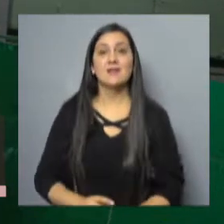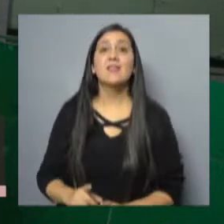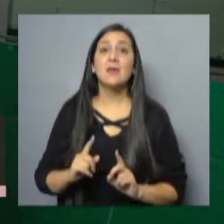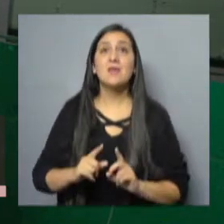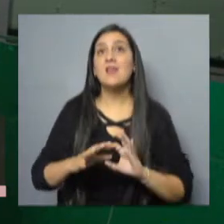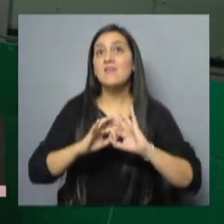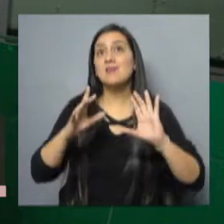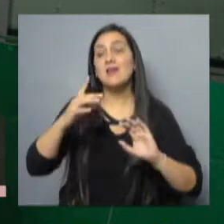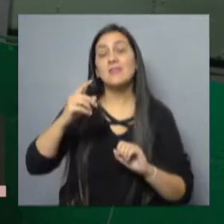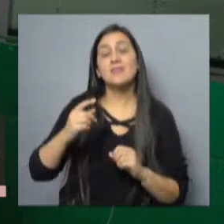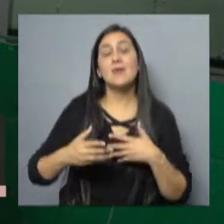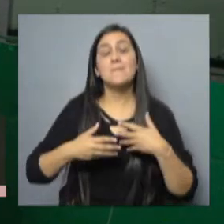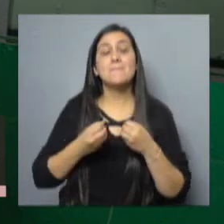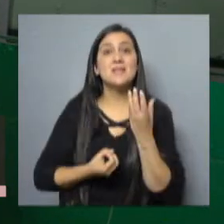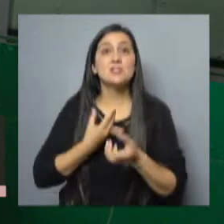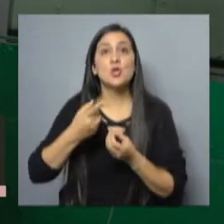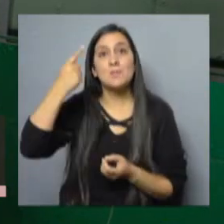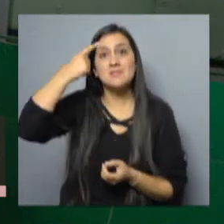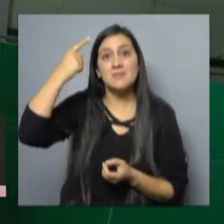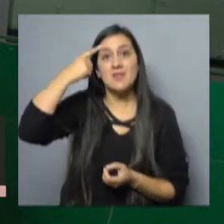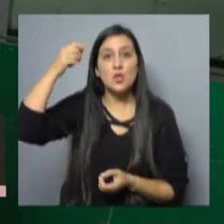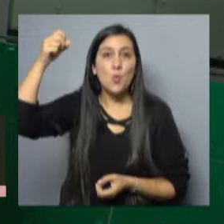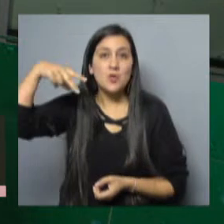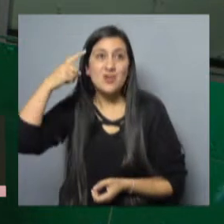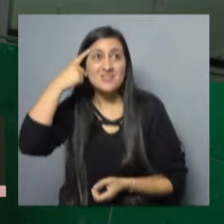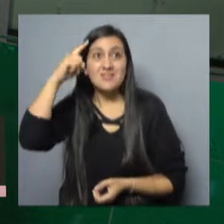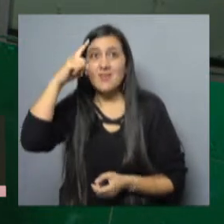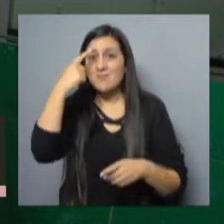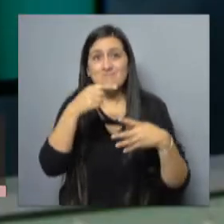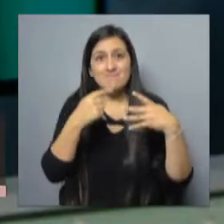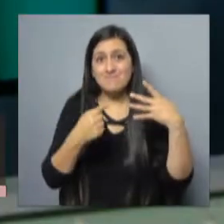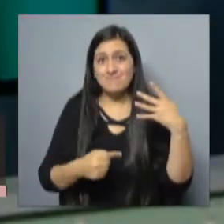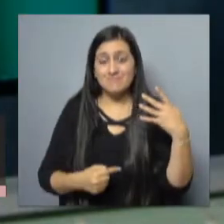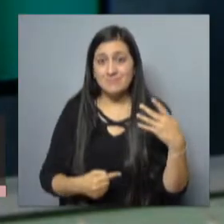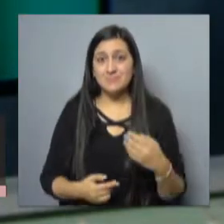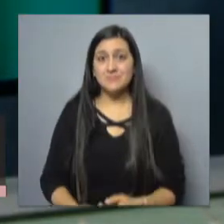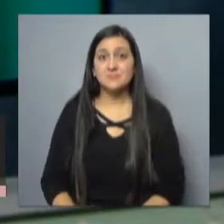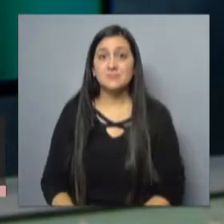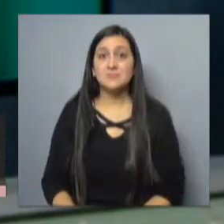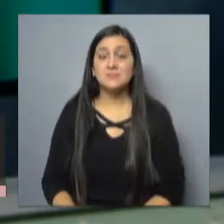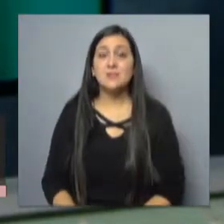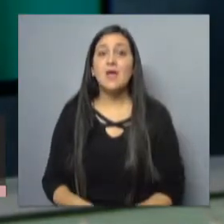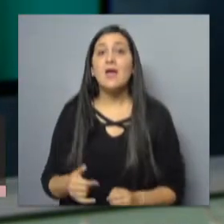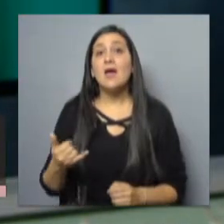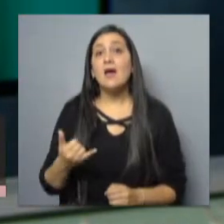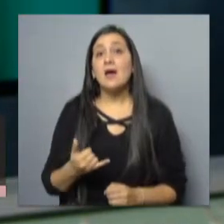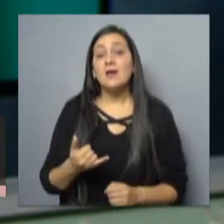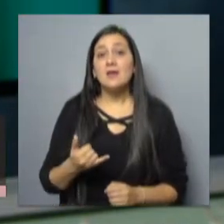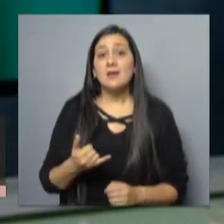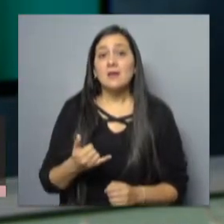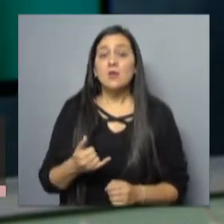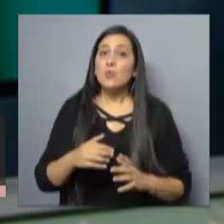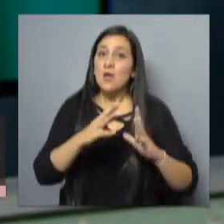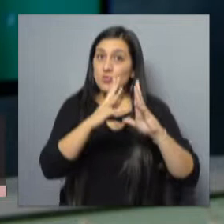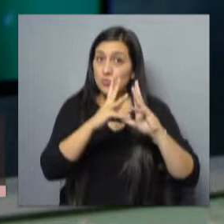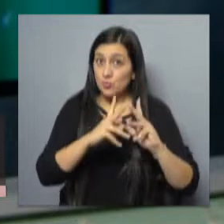pensamiento informaciones ideas puntos de vista -este etcétera verdad sobre eso hay una estructura